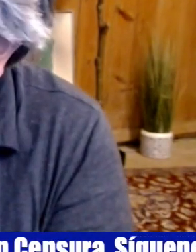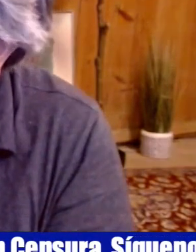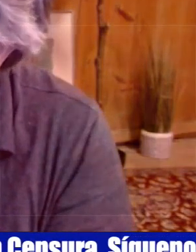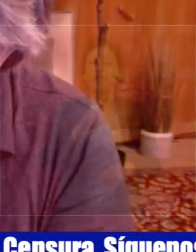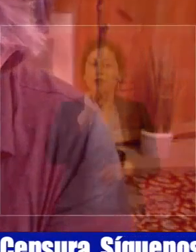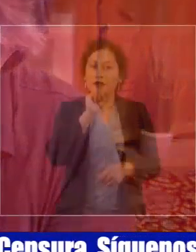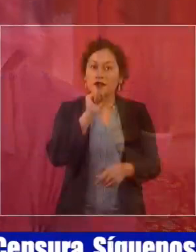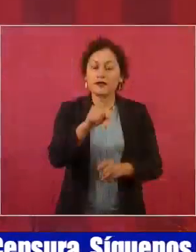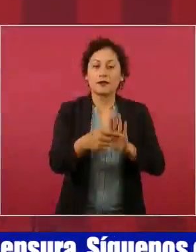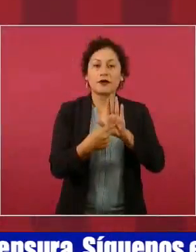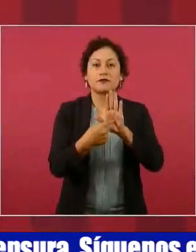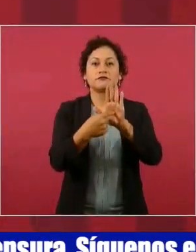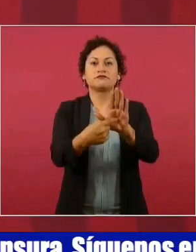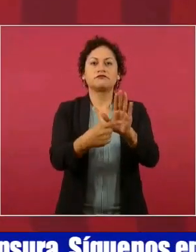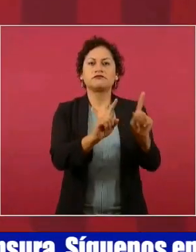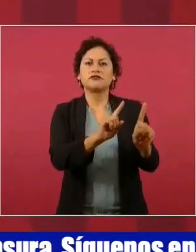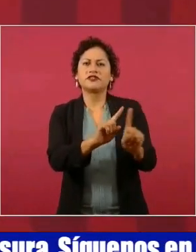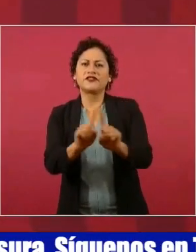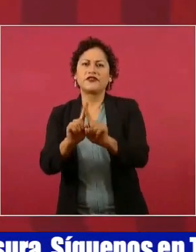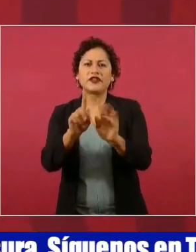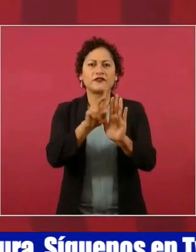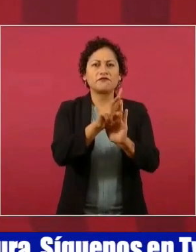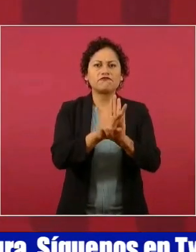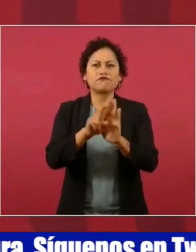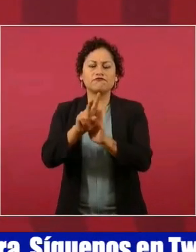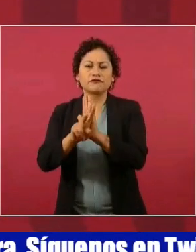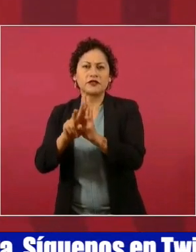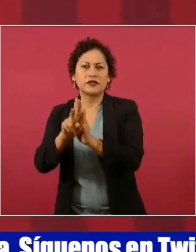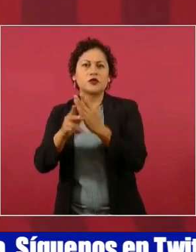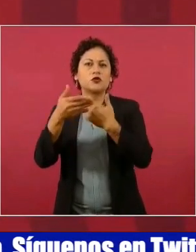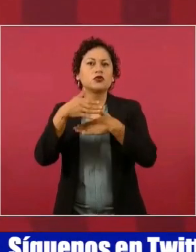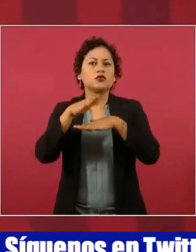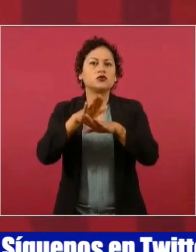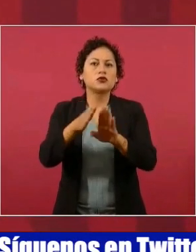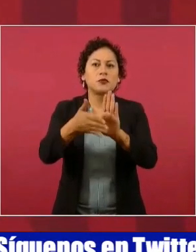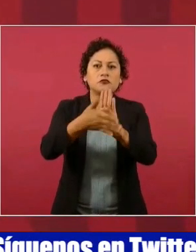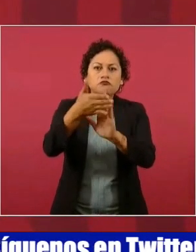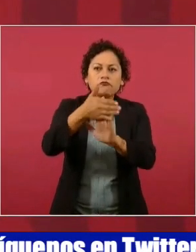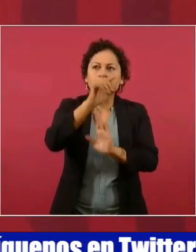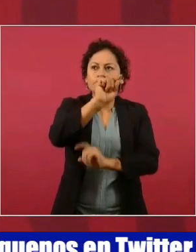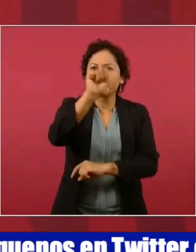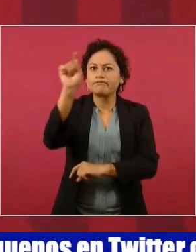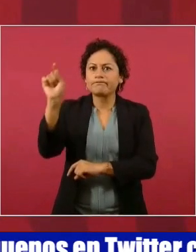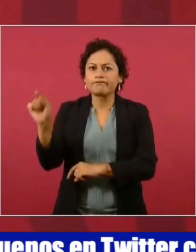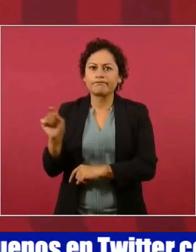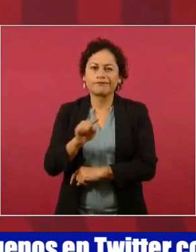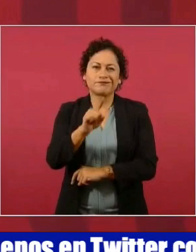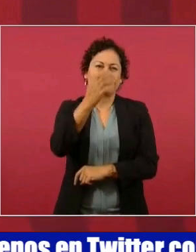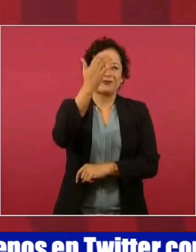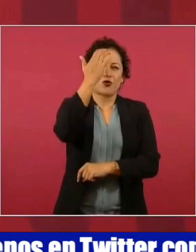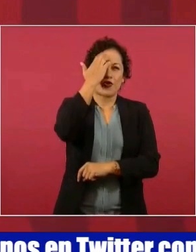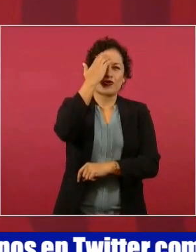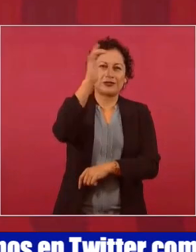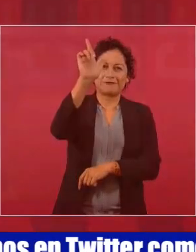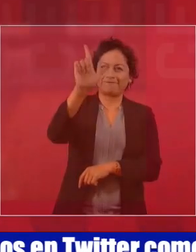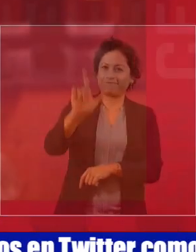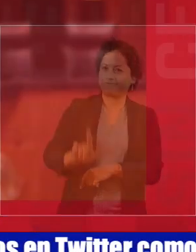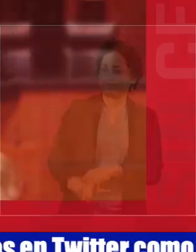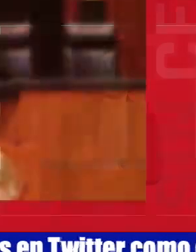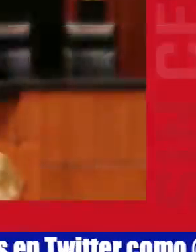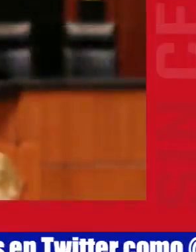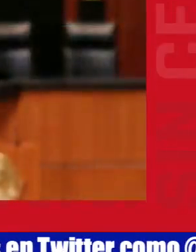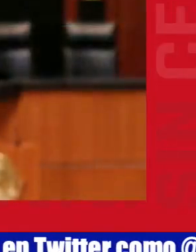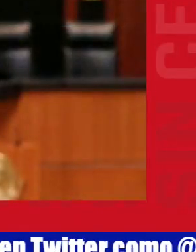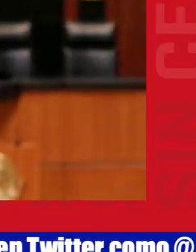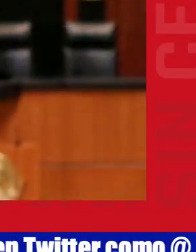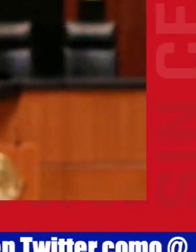reír López Obrador, ¿no? Monreal se puso pálido y dijo, no te preocupes, espérame tantito. Agarró el teléfono del presidente